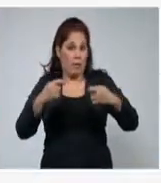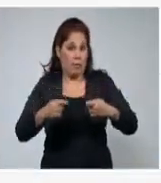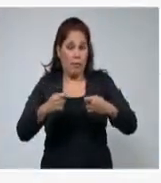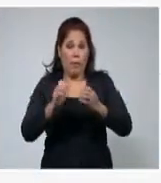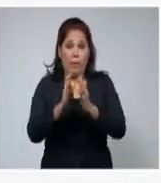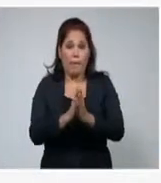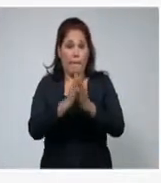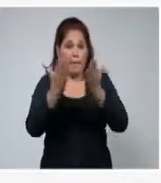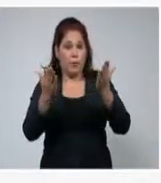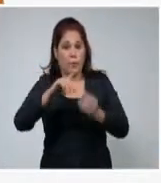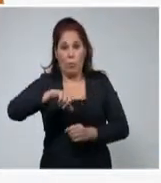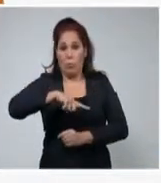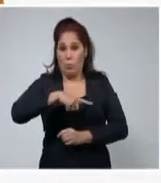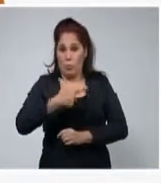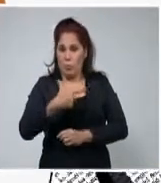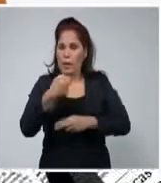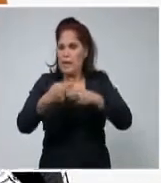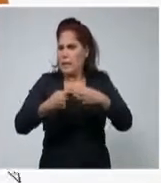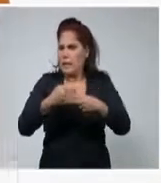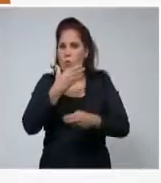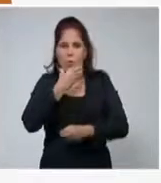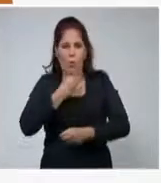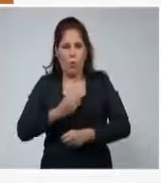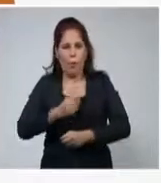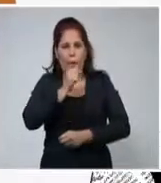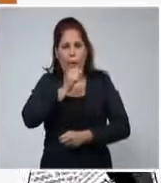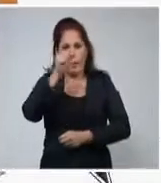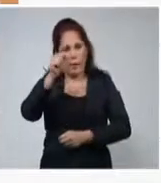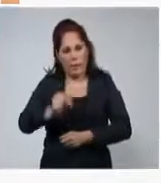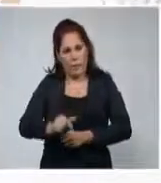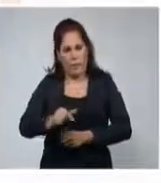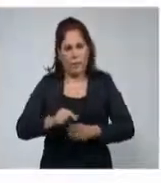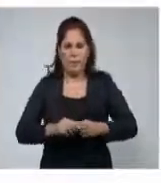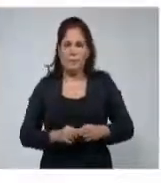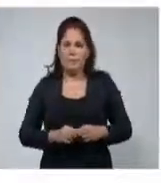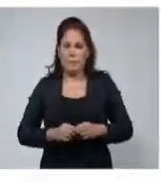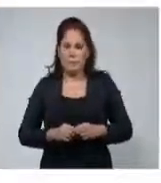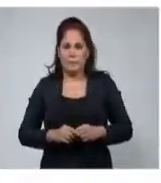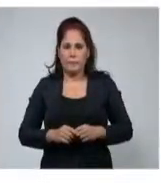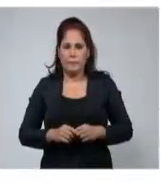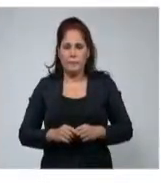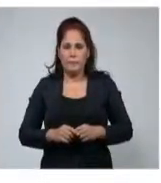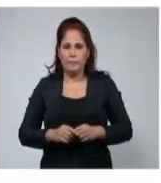periodismo cultural hecho por jóvenes periodistas cubanos. Edelman Enrique Spons, Sistema Informativo de la Televisión Cubana.